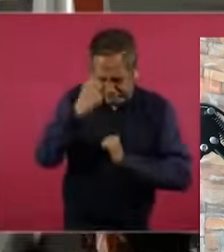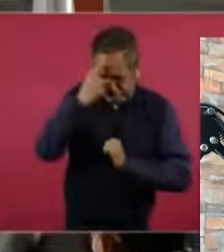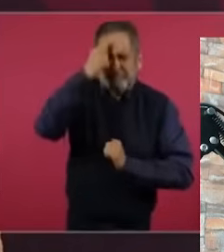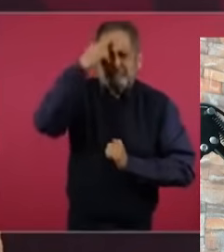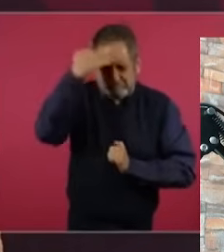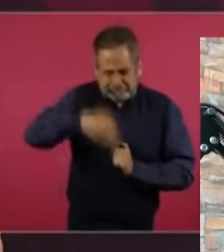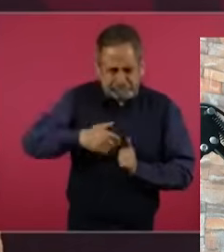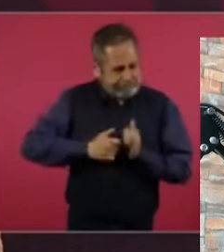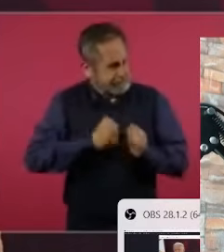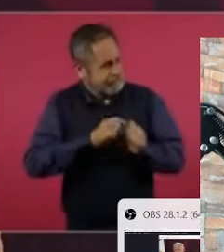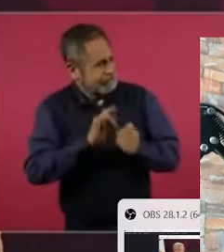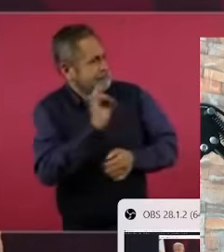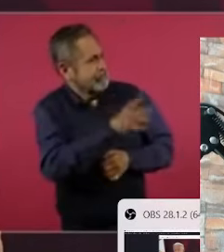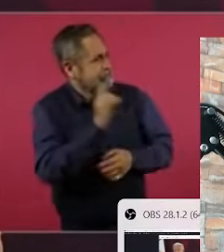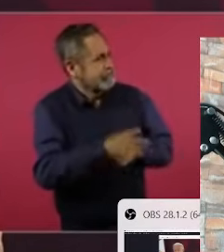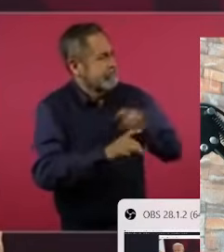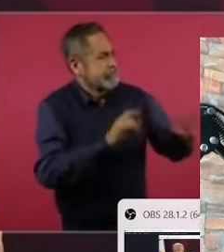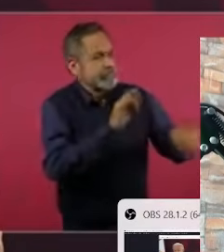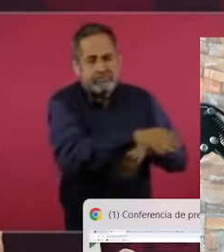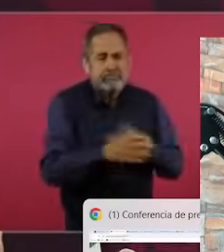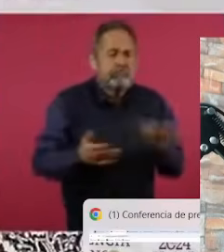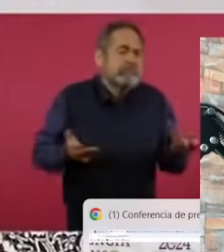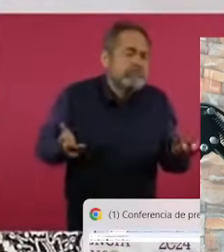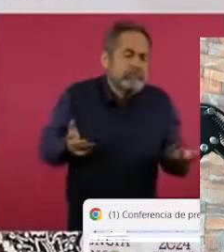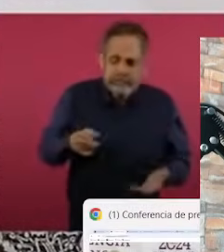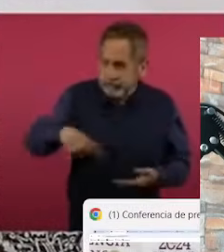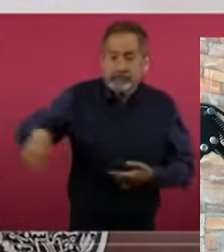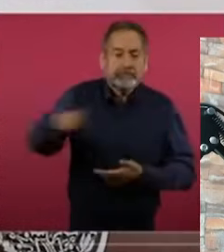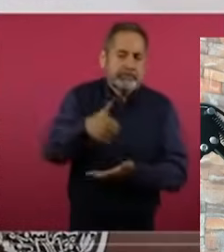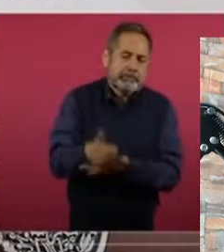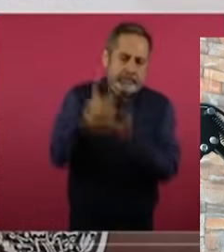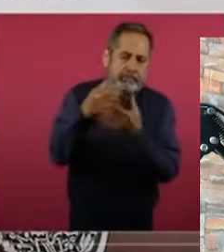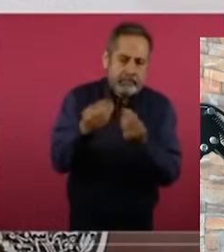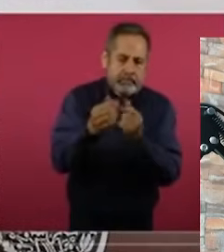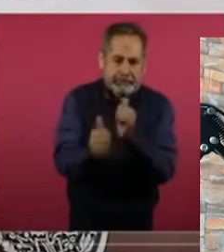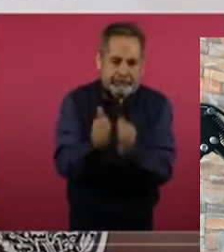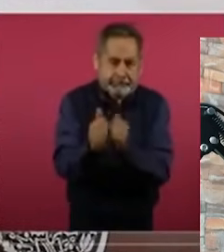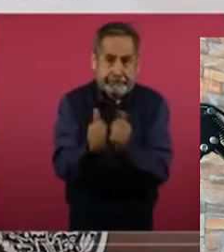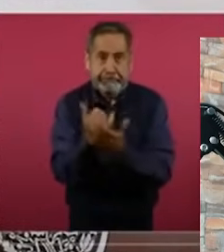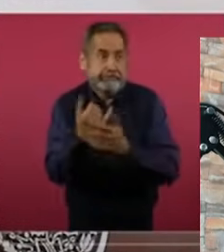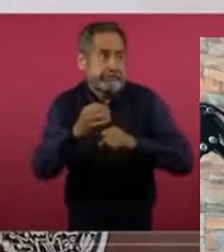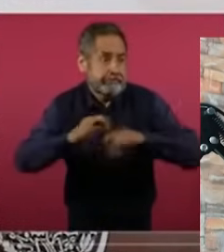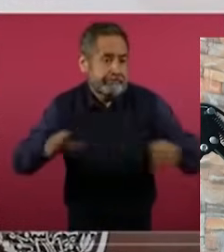Interactúan en redes sociales, ayudan muchísimo. Mucho.